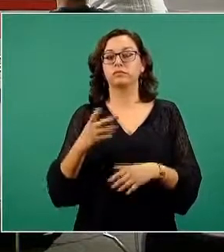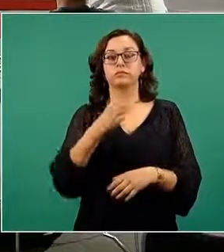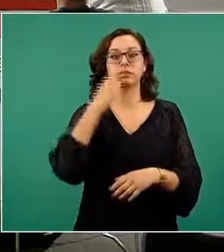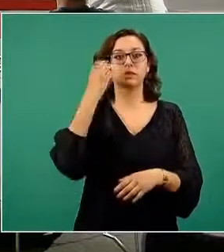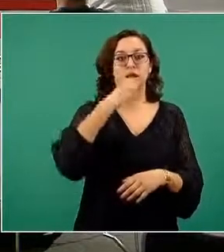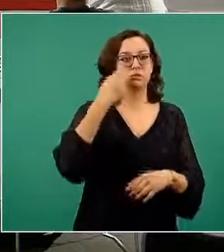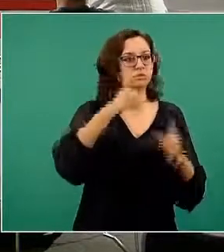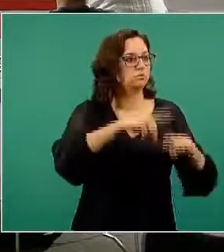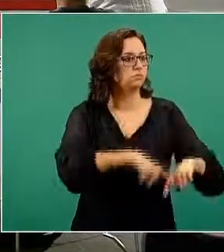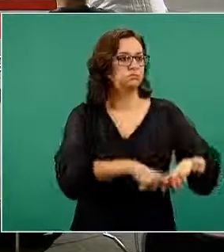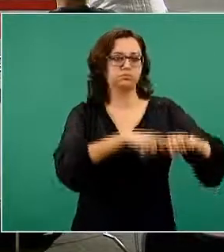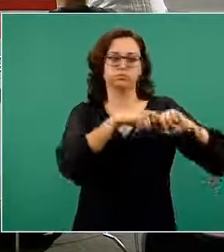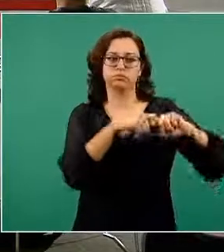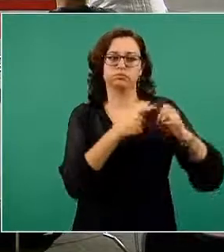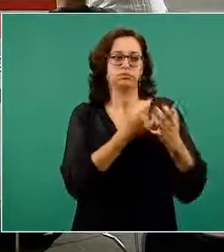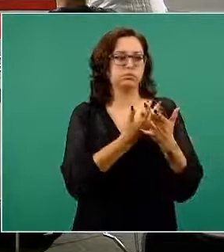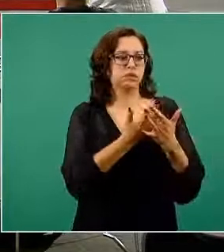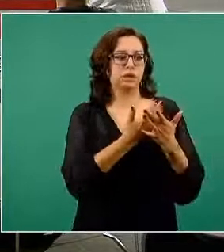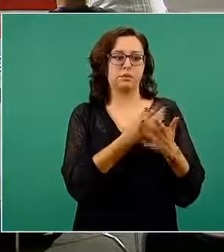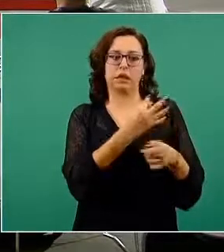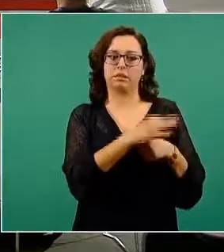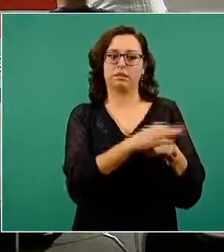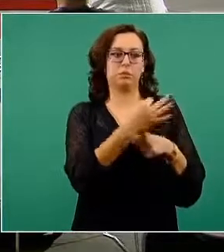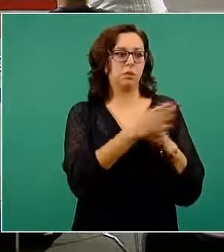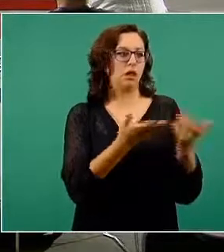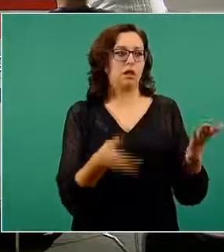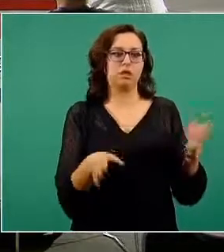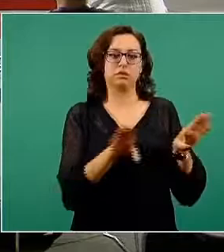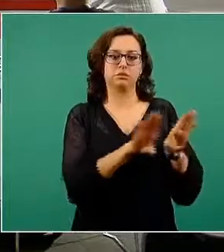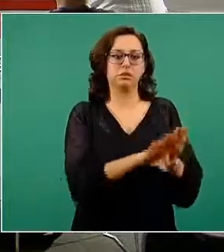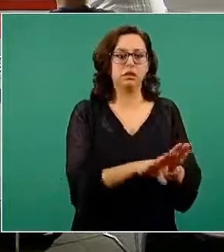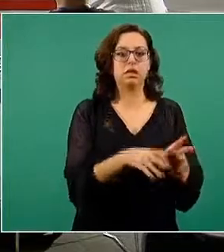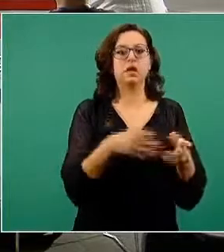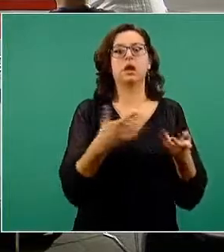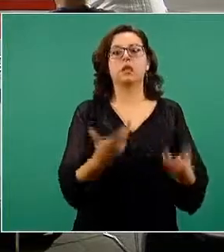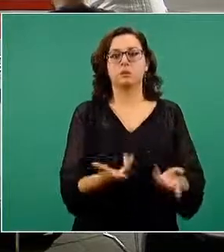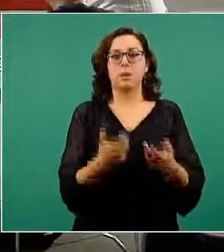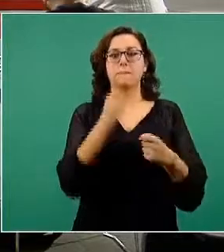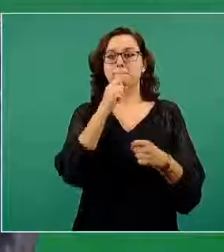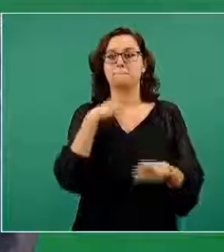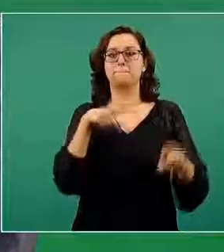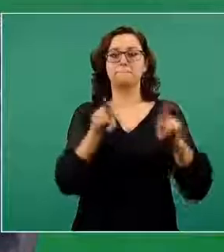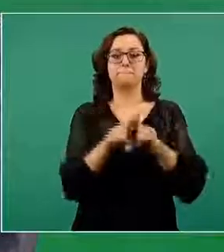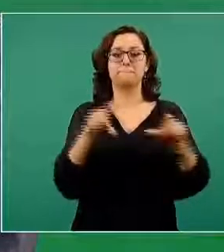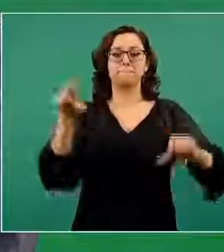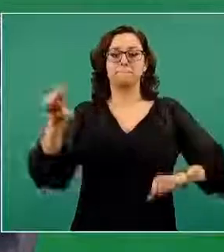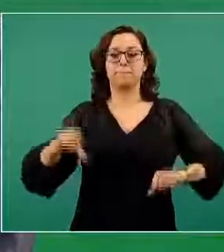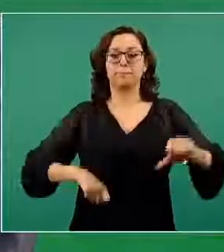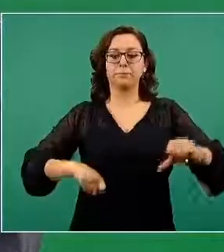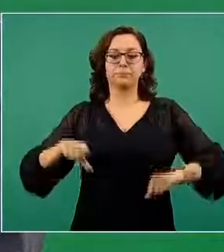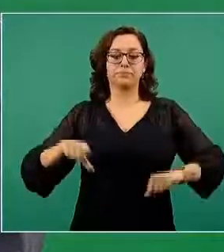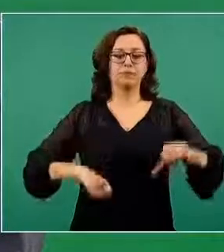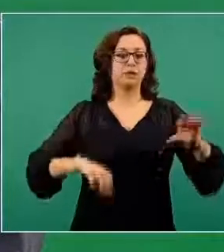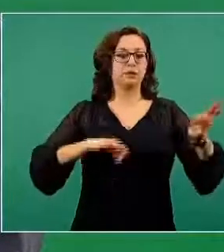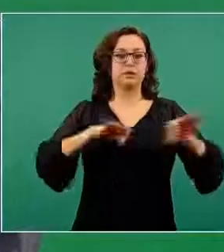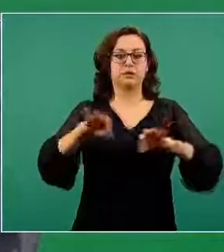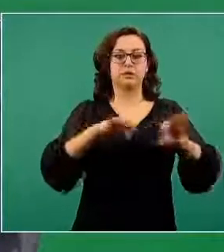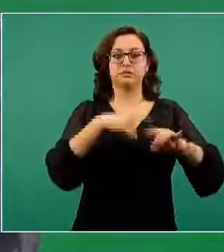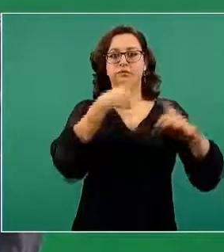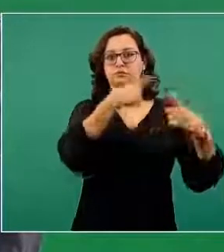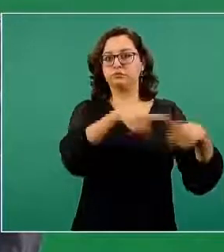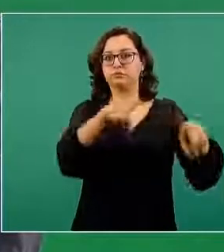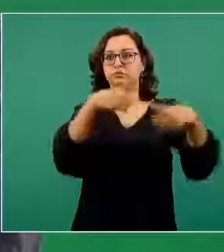o de las operaciones del sistema educativo nacional, ahí surgió la suspensión temporal de todas las